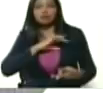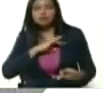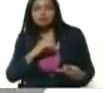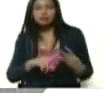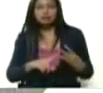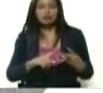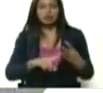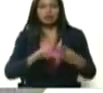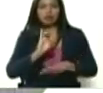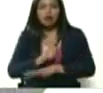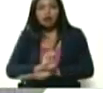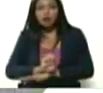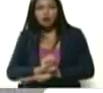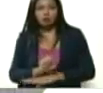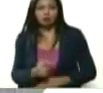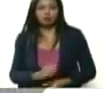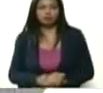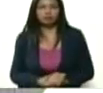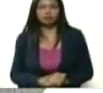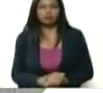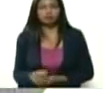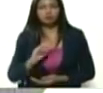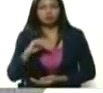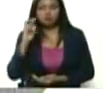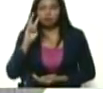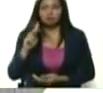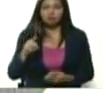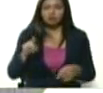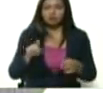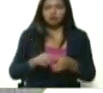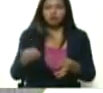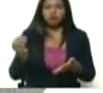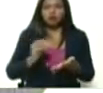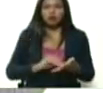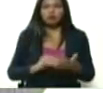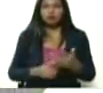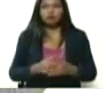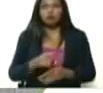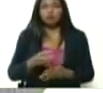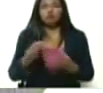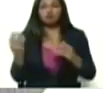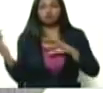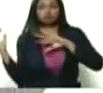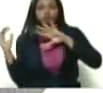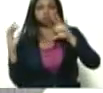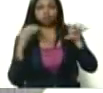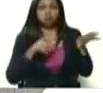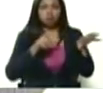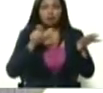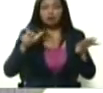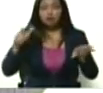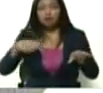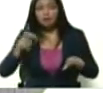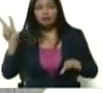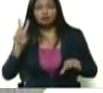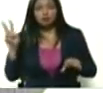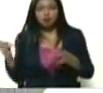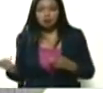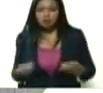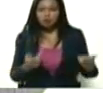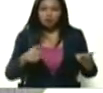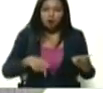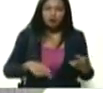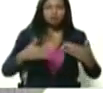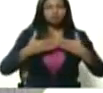en Ecuador. Estamos viendo el regreso de muchos compatriotas. Los estamos recibiendo de